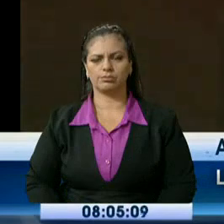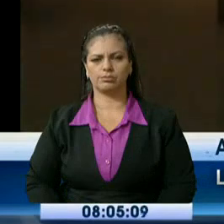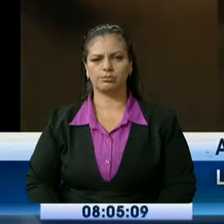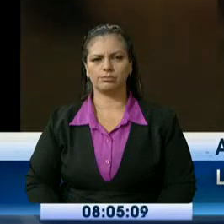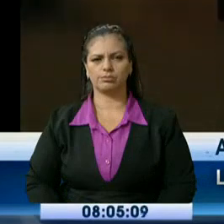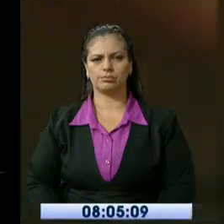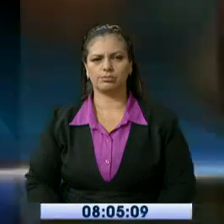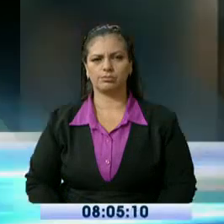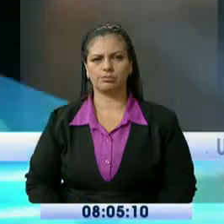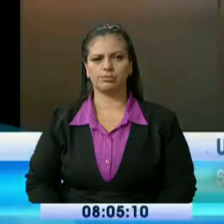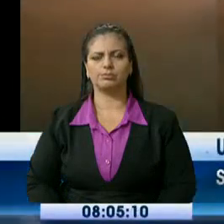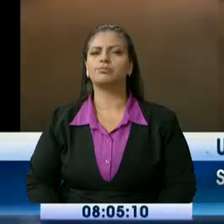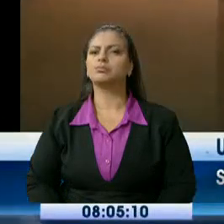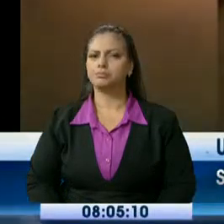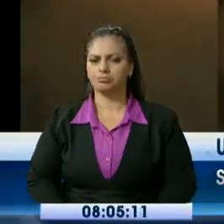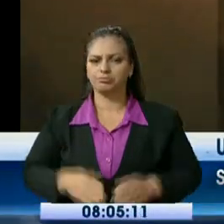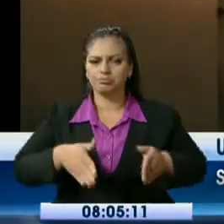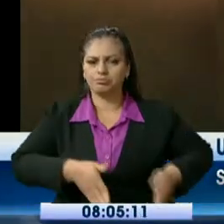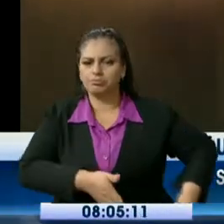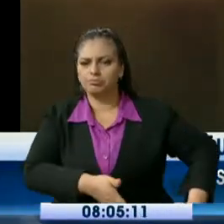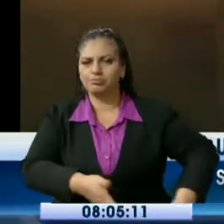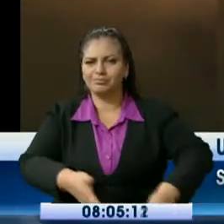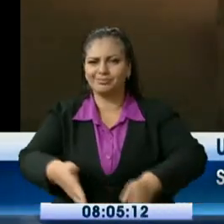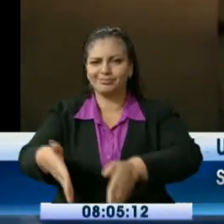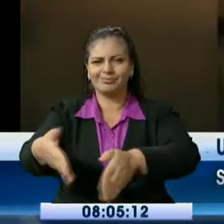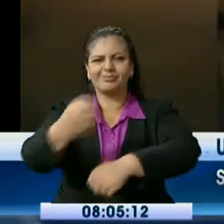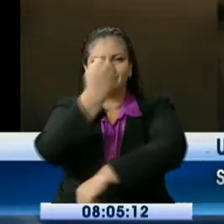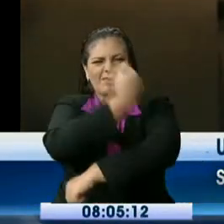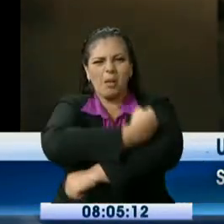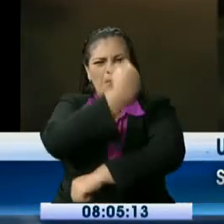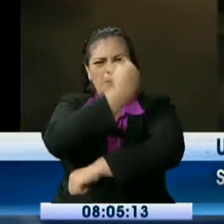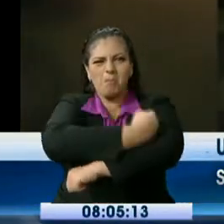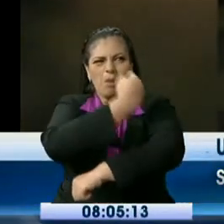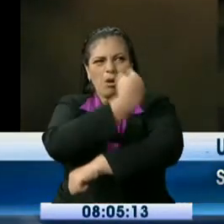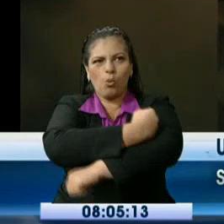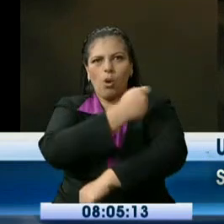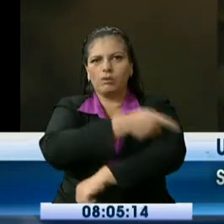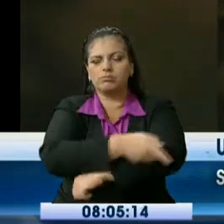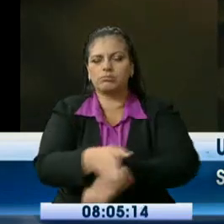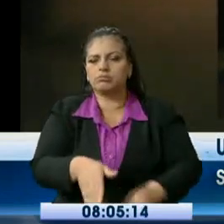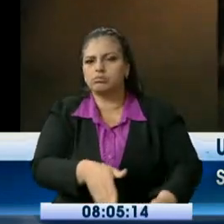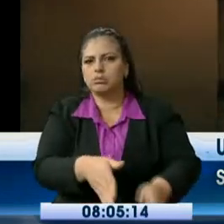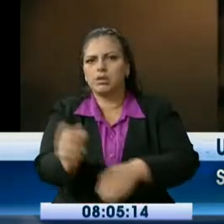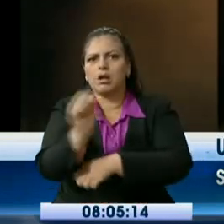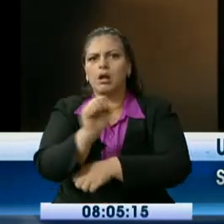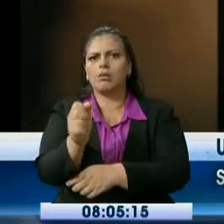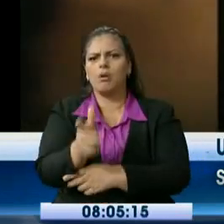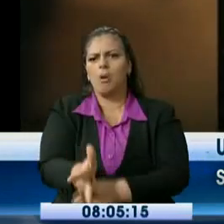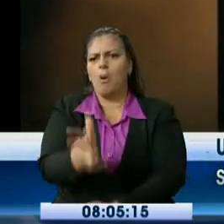Un automotor en la vía Terminal Terrestre Pascuales de pronto empezaba a arder.